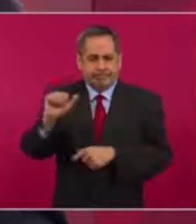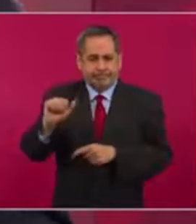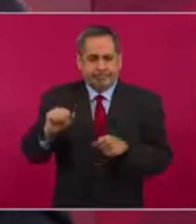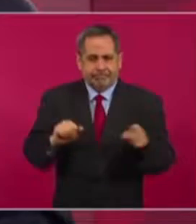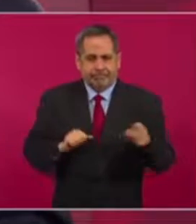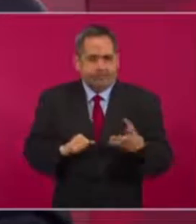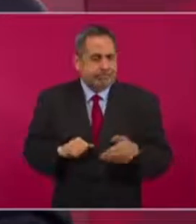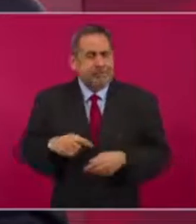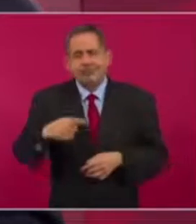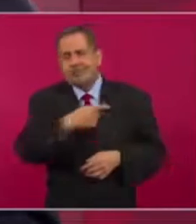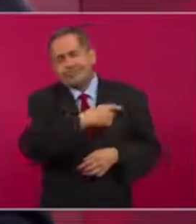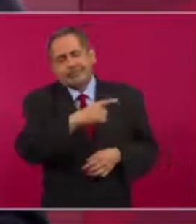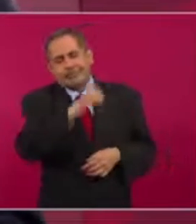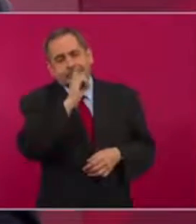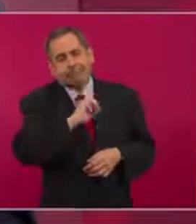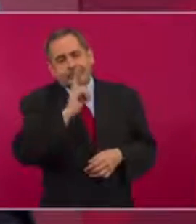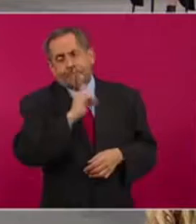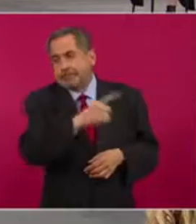esta mentira de